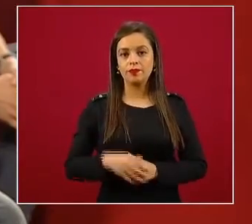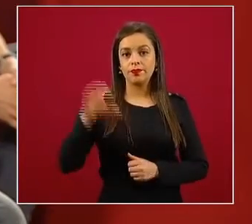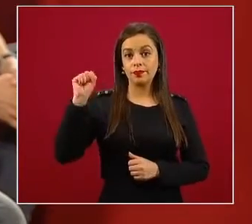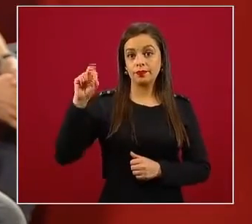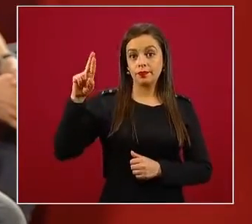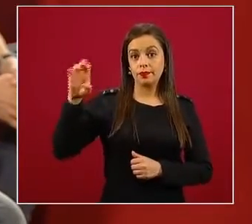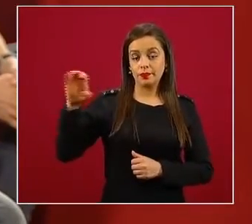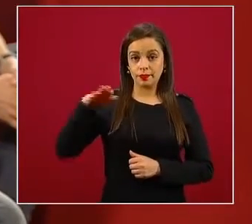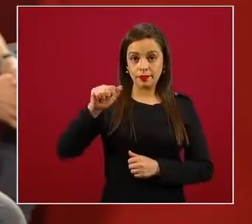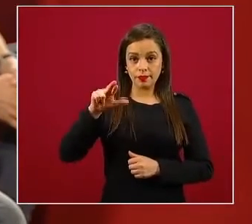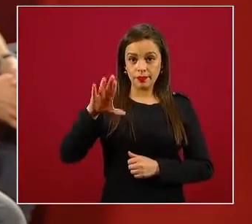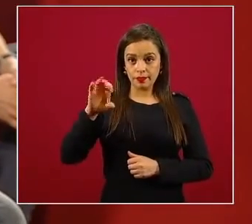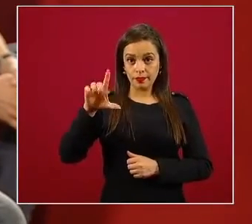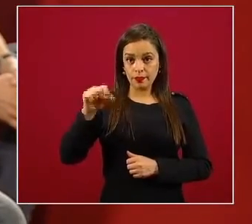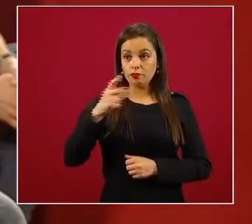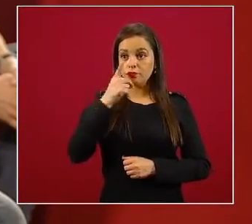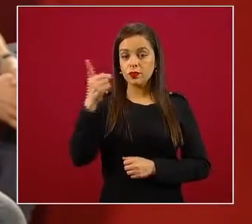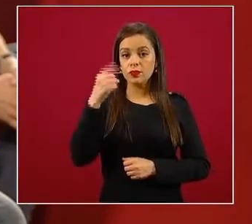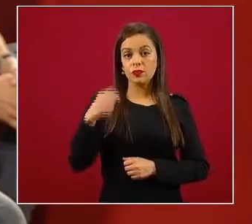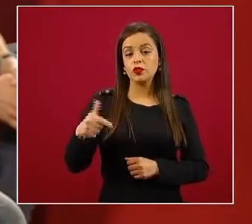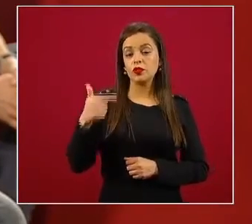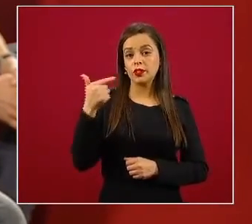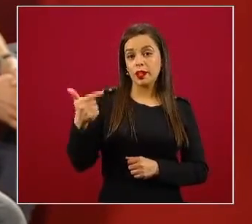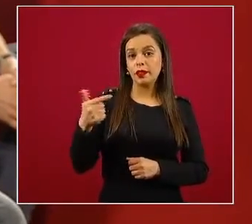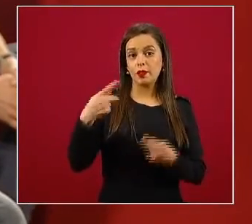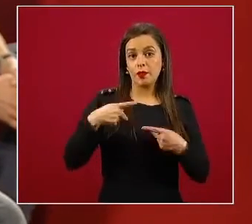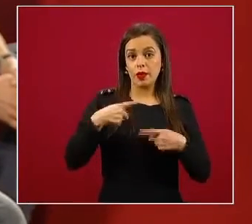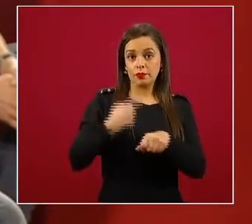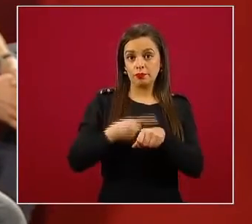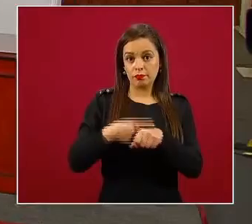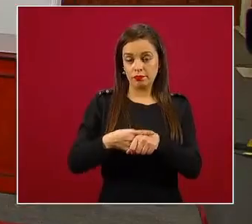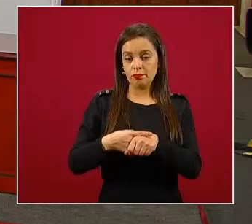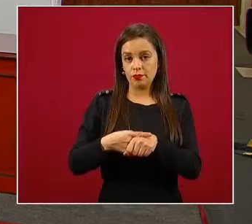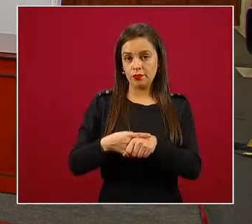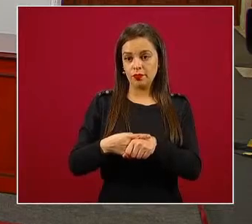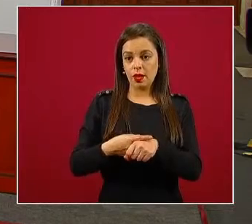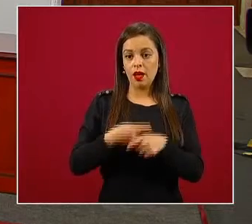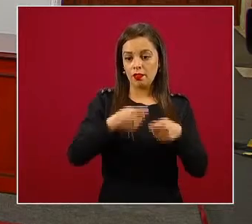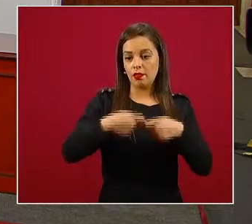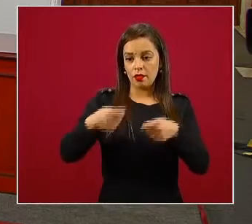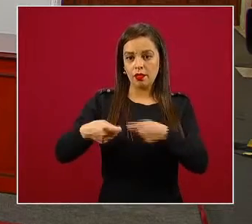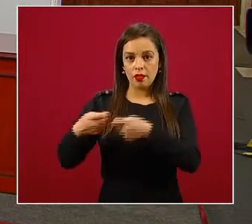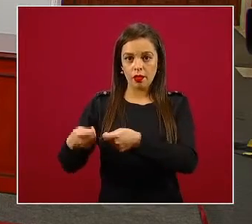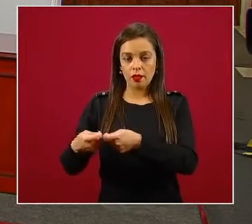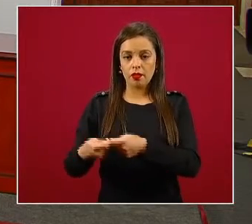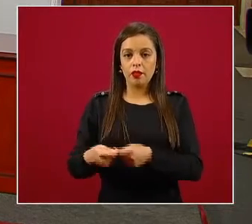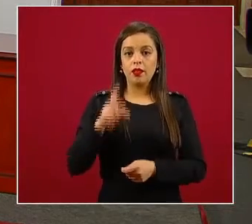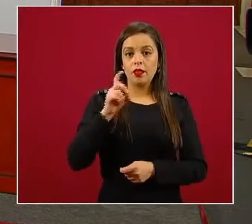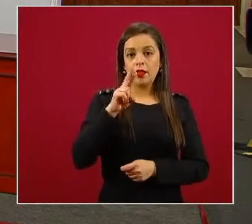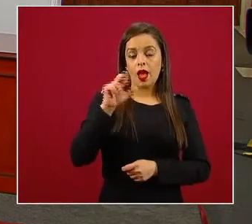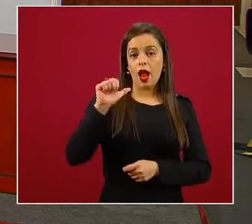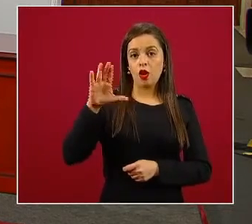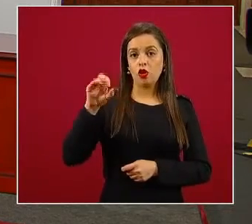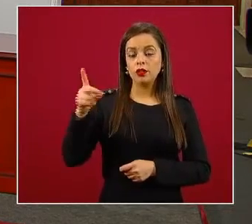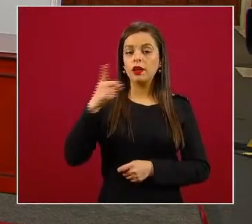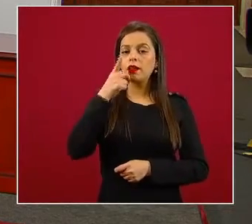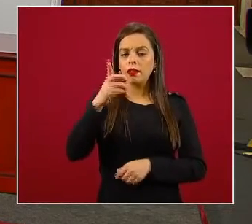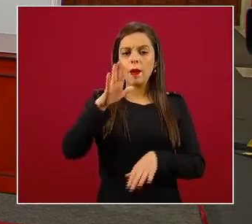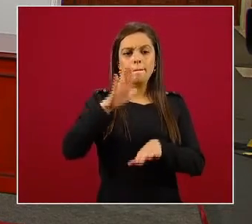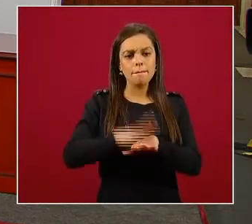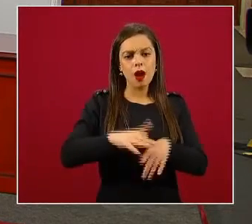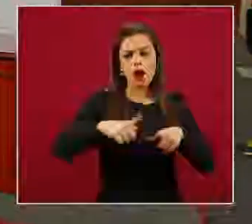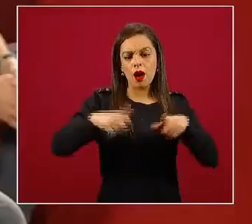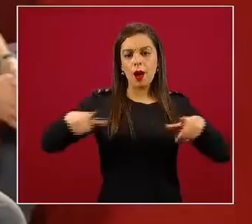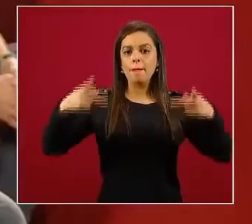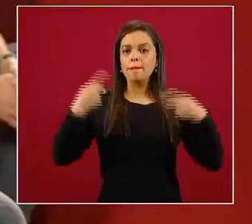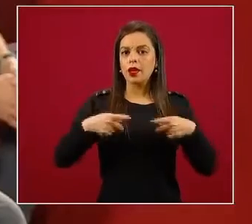habían sido 7 pacientes. Hoy el secretario Jorge Alcocer dijo que ya se amplía el número de personas que están